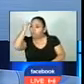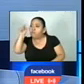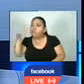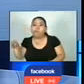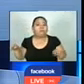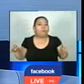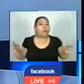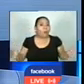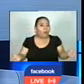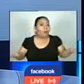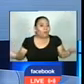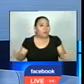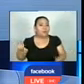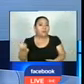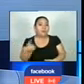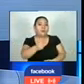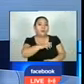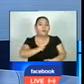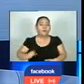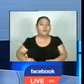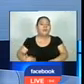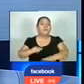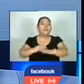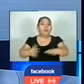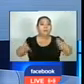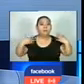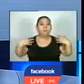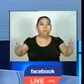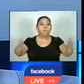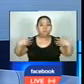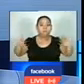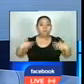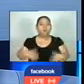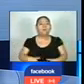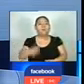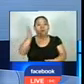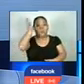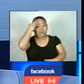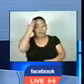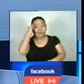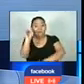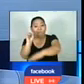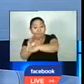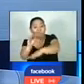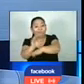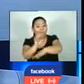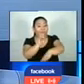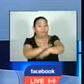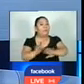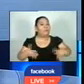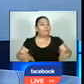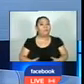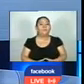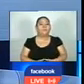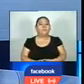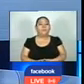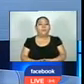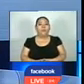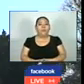cómo los salvadoreños tratan de combatir el calor. También conocimos algunas recomendaciones de expertos.